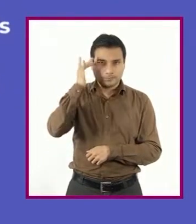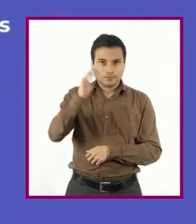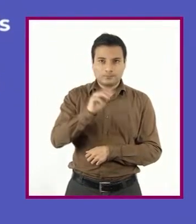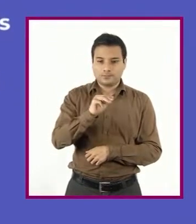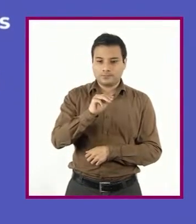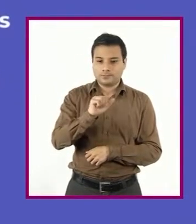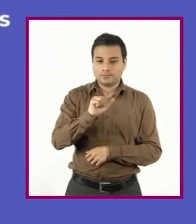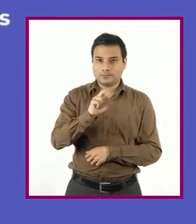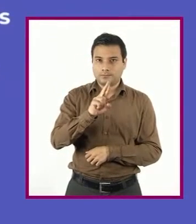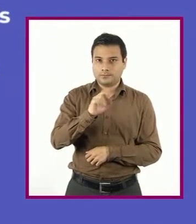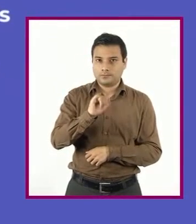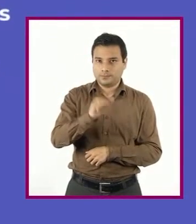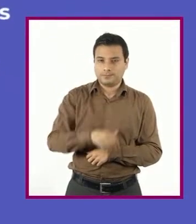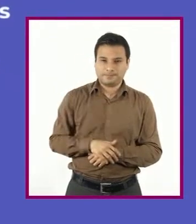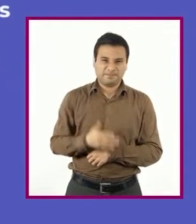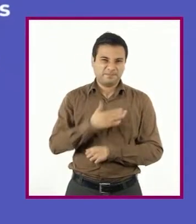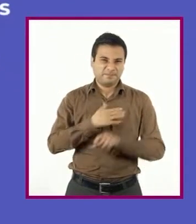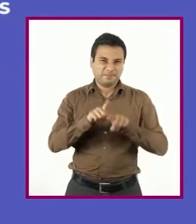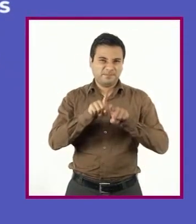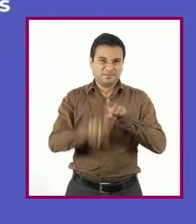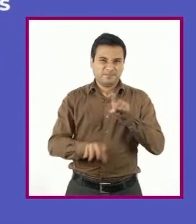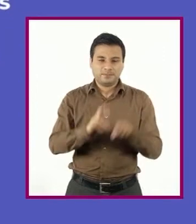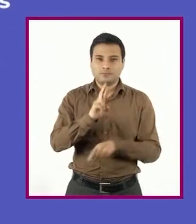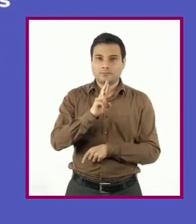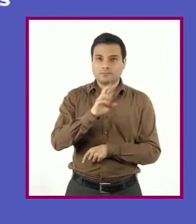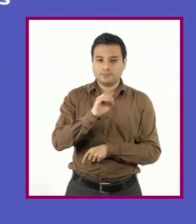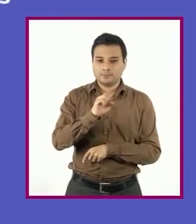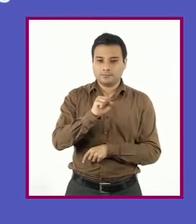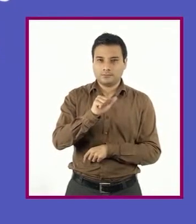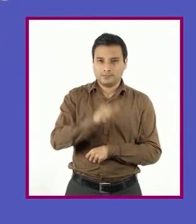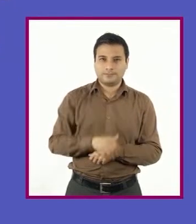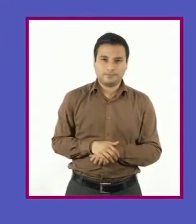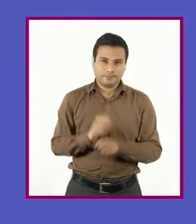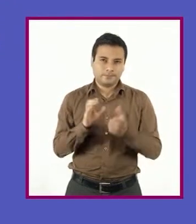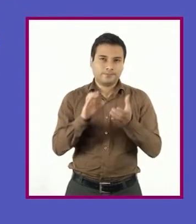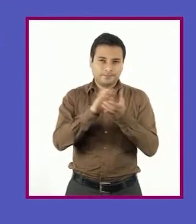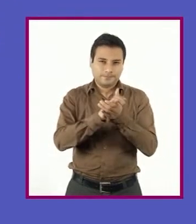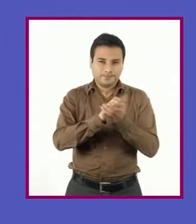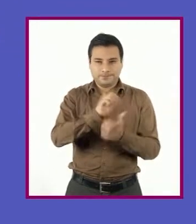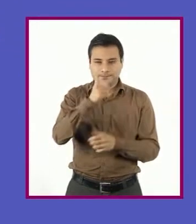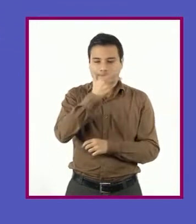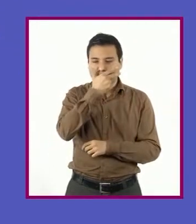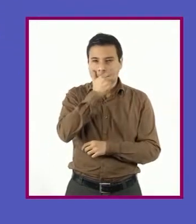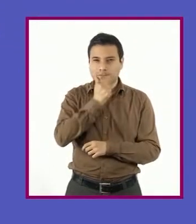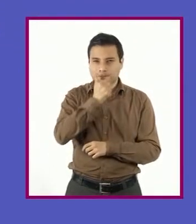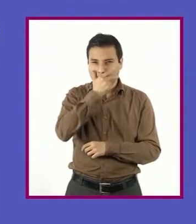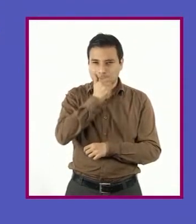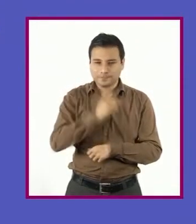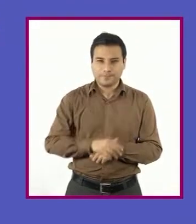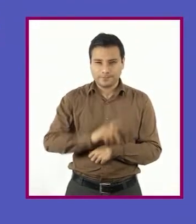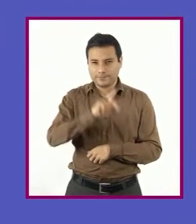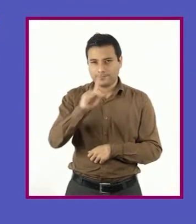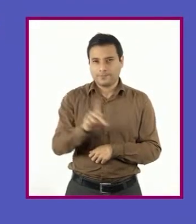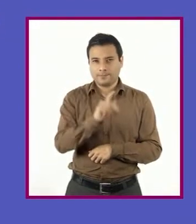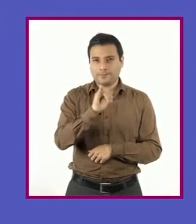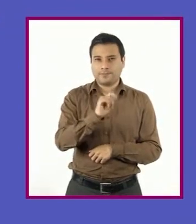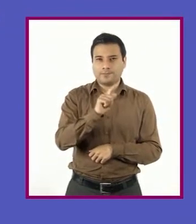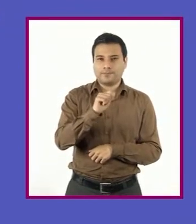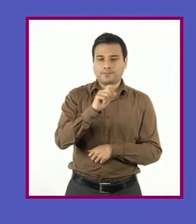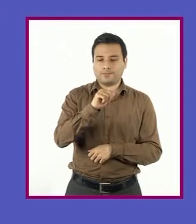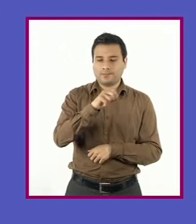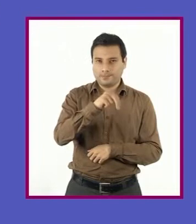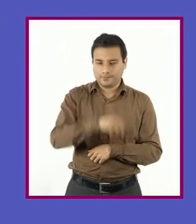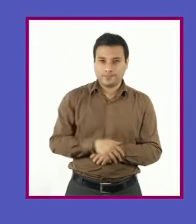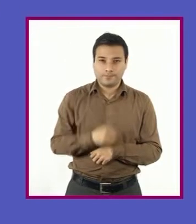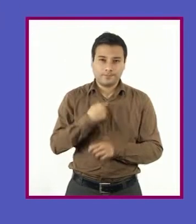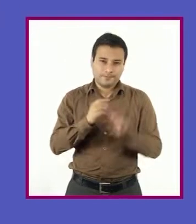Mi hermana Rosa, casó con José Jiménez, del pueblo de Ixtlán. Yo quedé bajo la tutela de mi tío